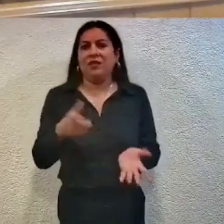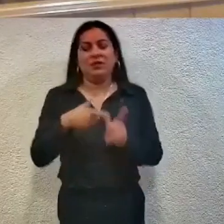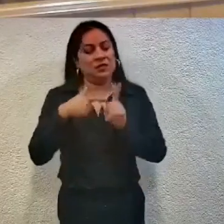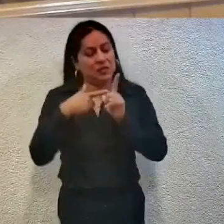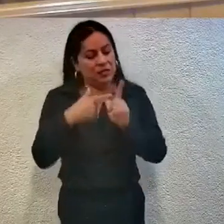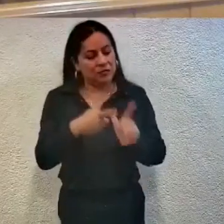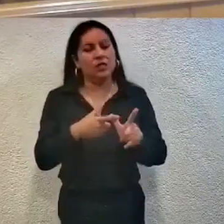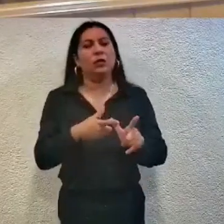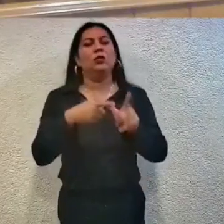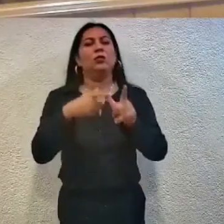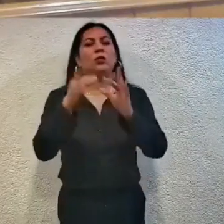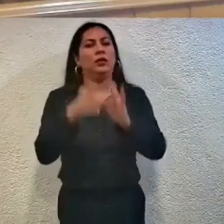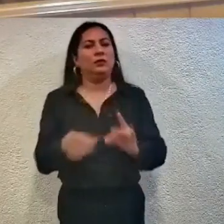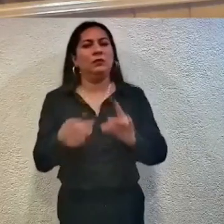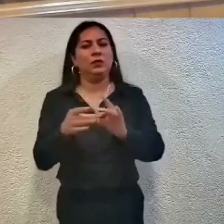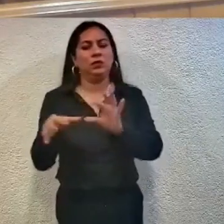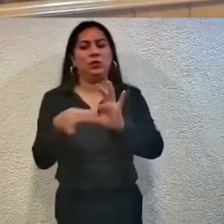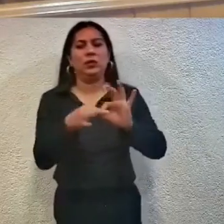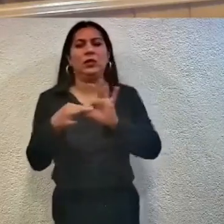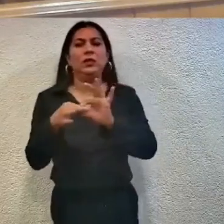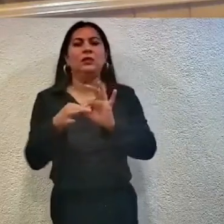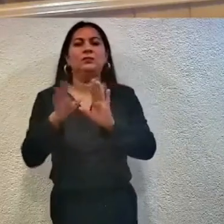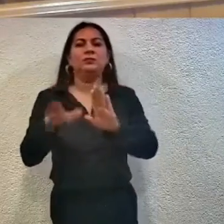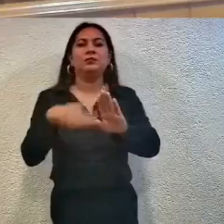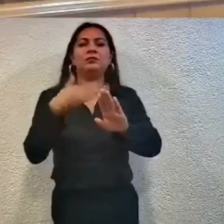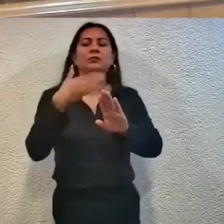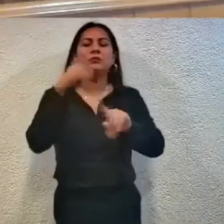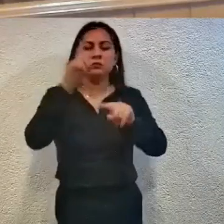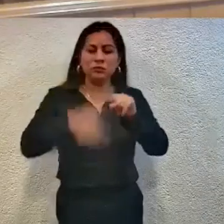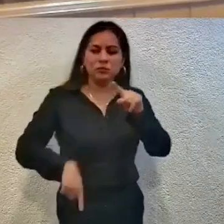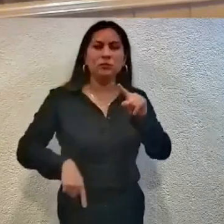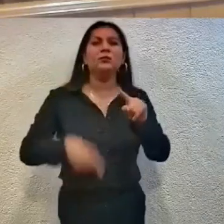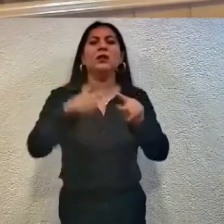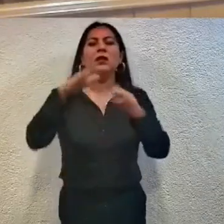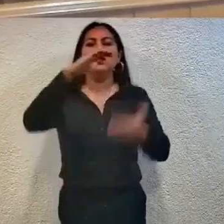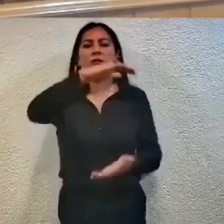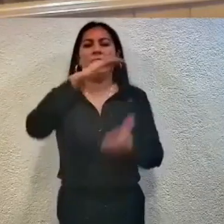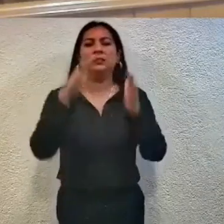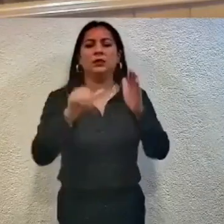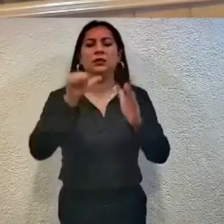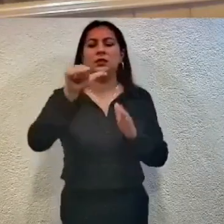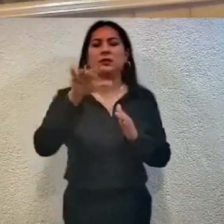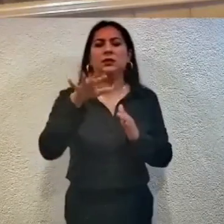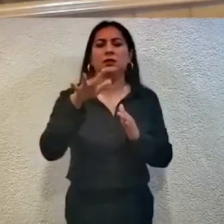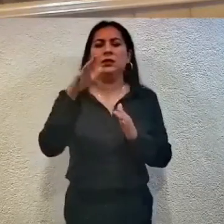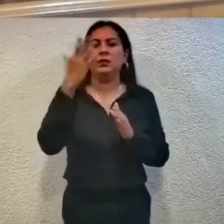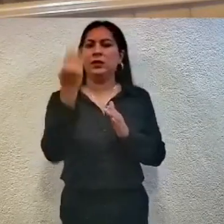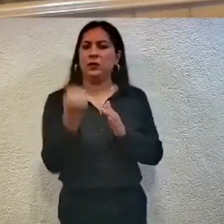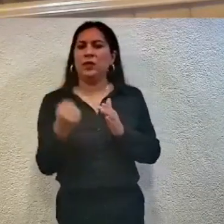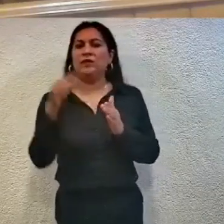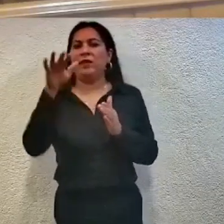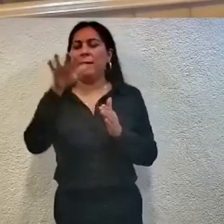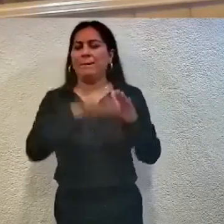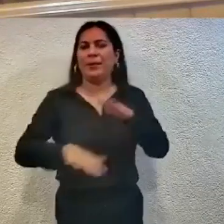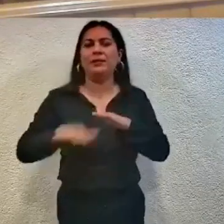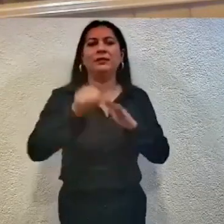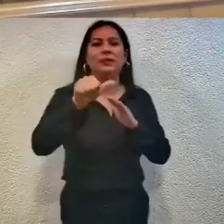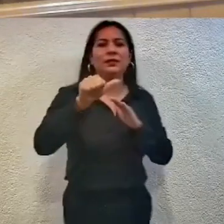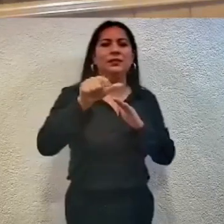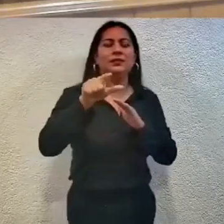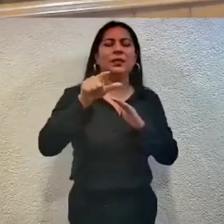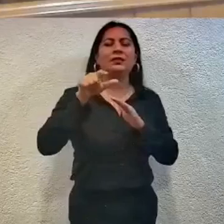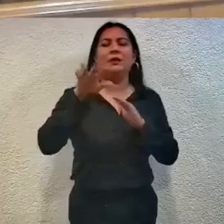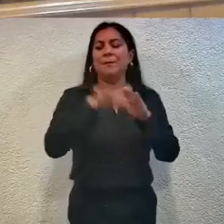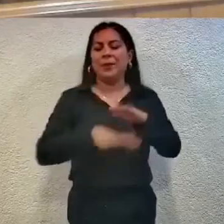con la presente cuenta y en relación a las causales de nulidad invocadas en las casillas 1659 básica, 1667